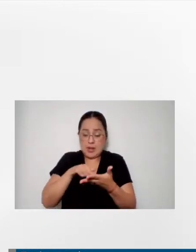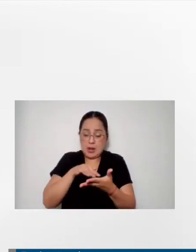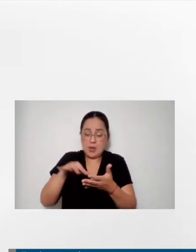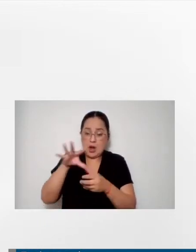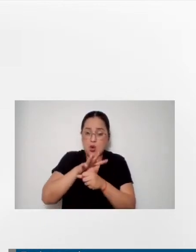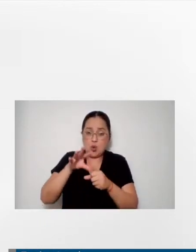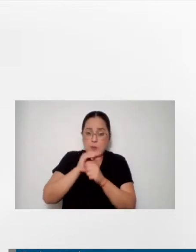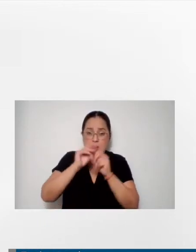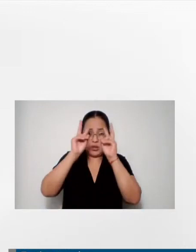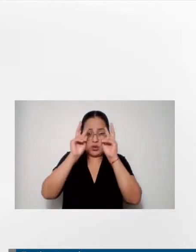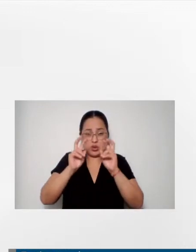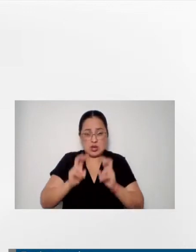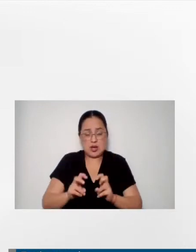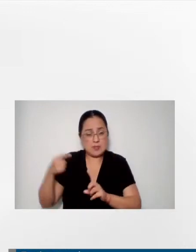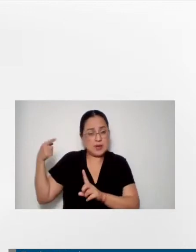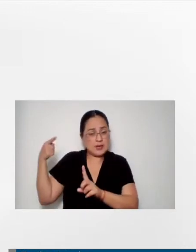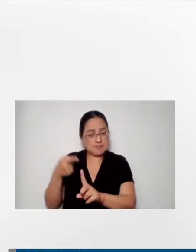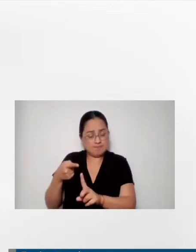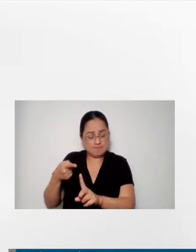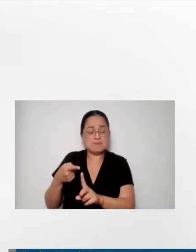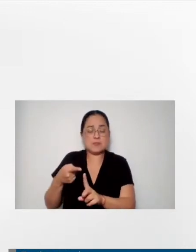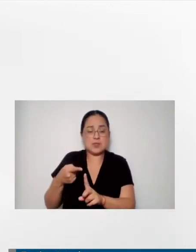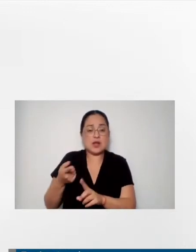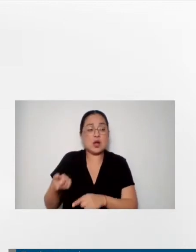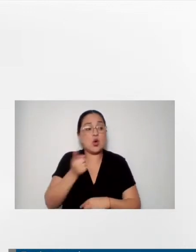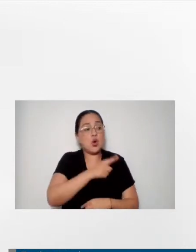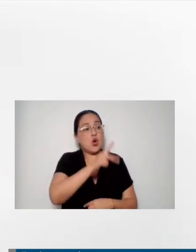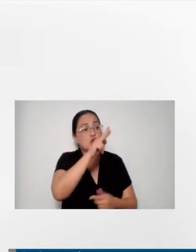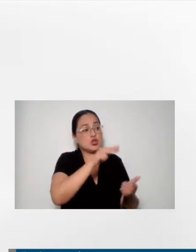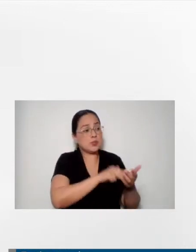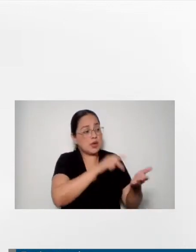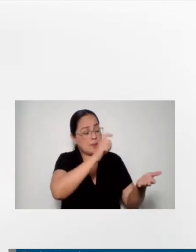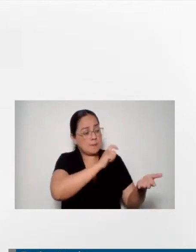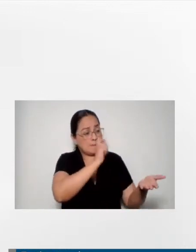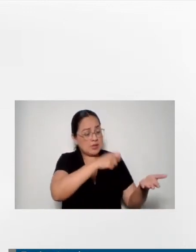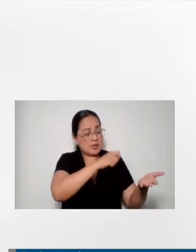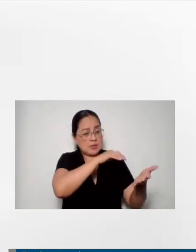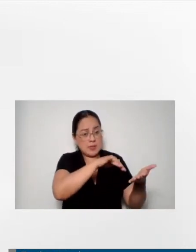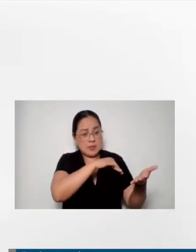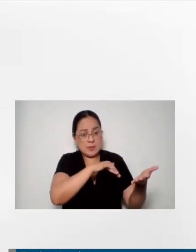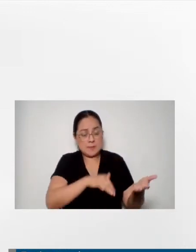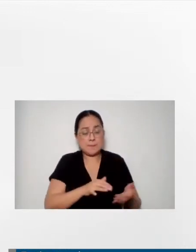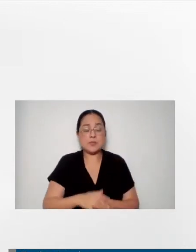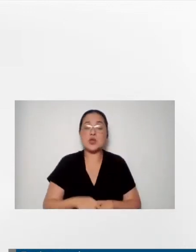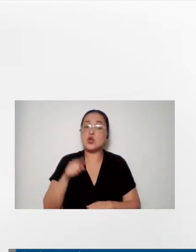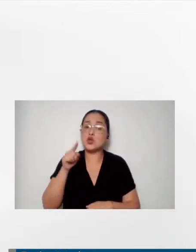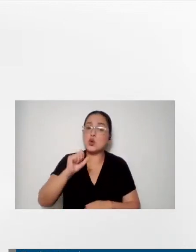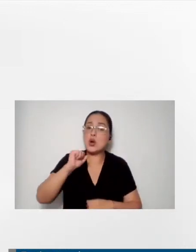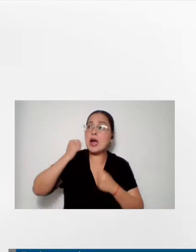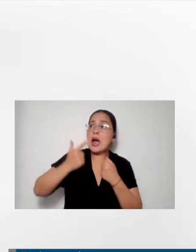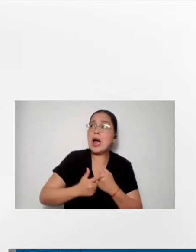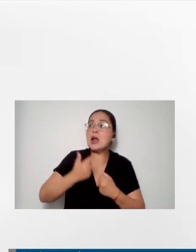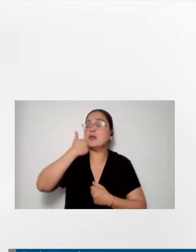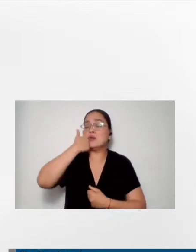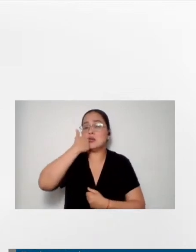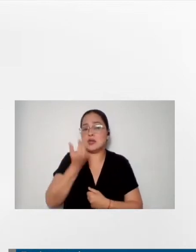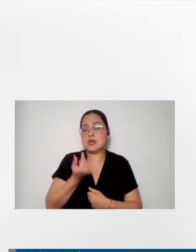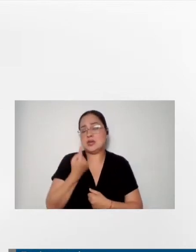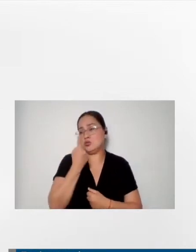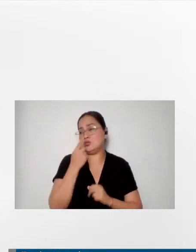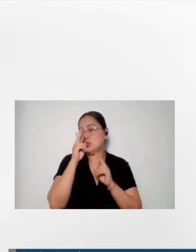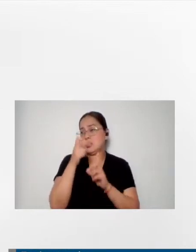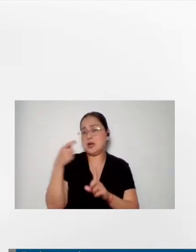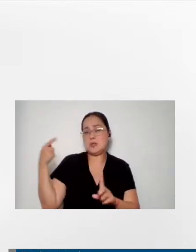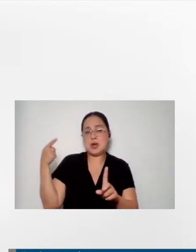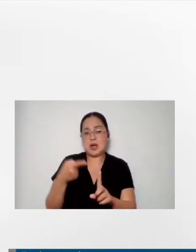ha dicho la Corte sobre un tema, ¿no? Entonces, claro, si tú ya quieres entrar a un tema en específico, como las preguntas que nos han hecho hoy